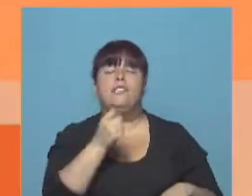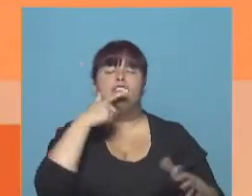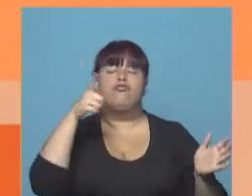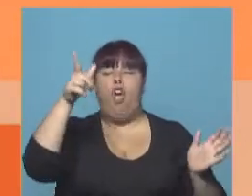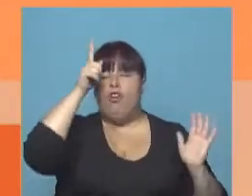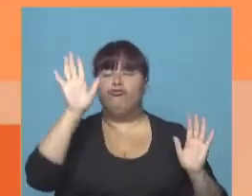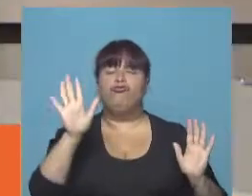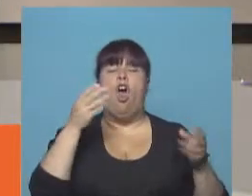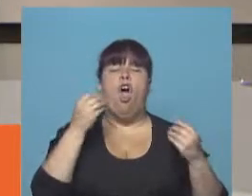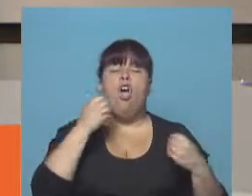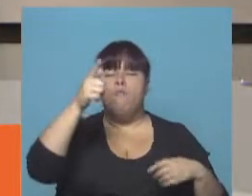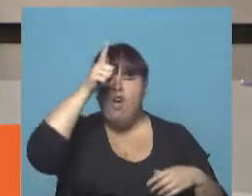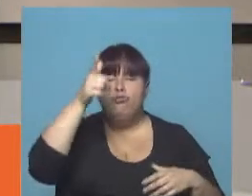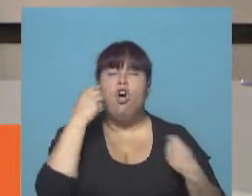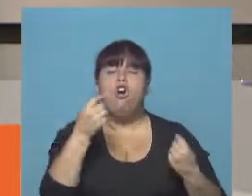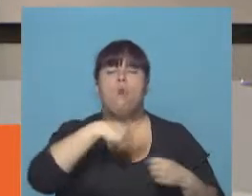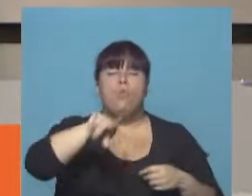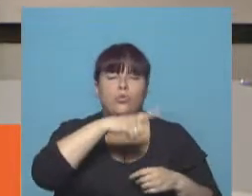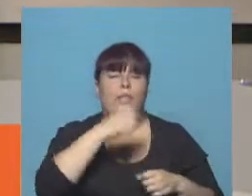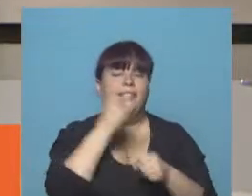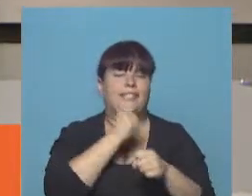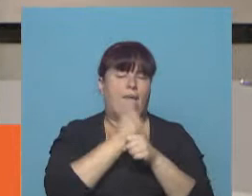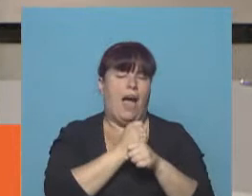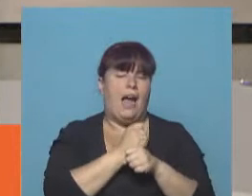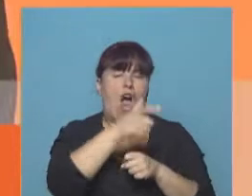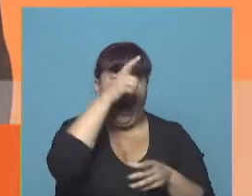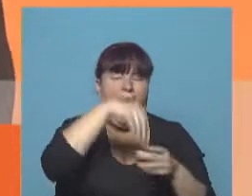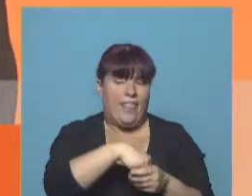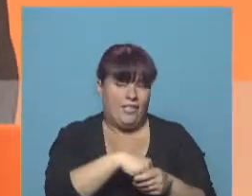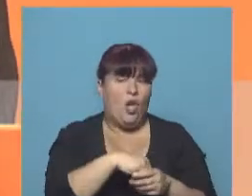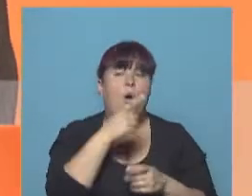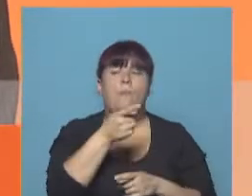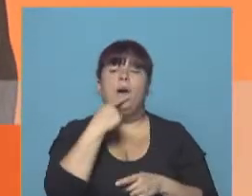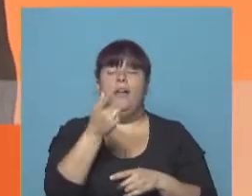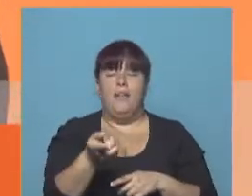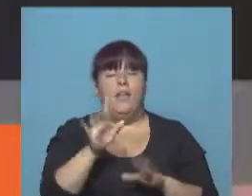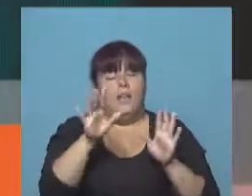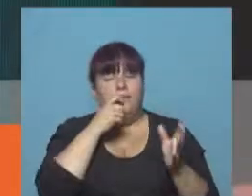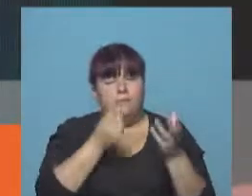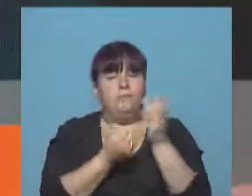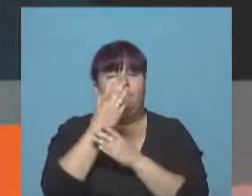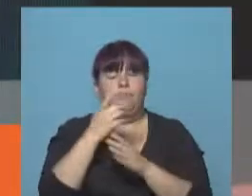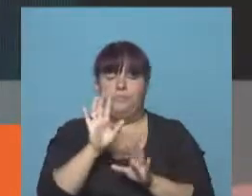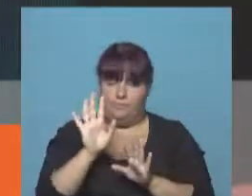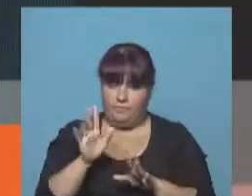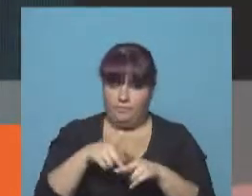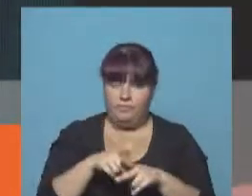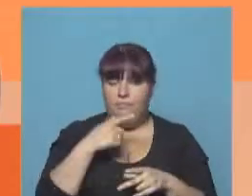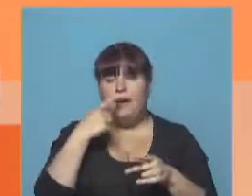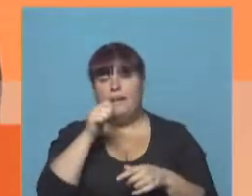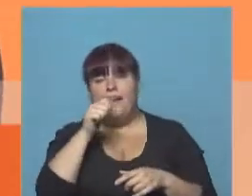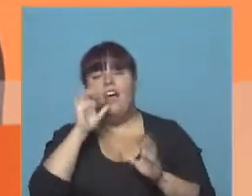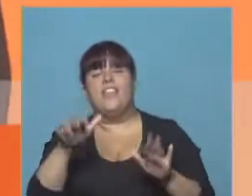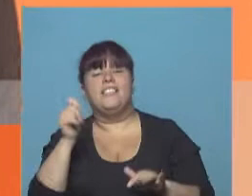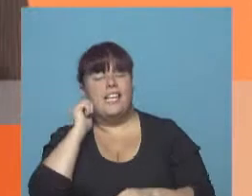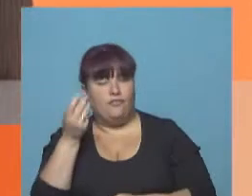control. ¿Cómo es el control o cómo van ustedes a trabajar con el control adentro? A ver, porque lo que planteaba cuando uno hace una ley... ¿Cómo vamos a saber que no le venden alcohol a un